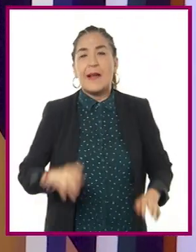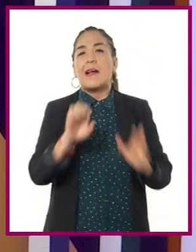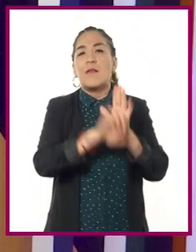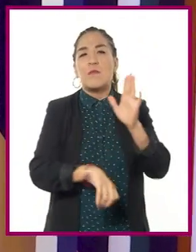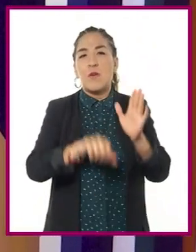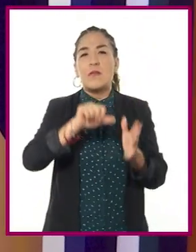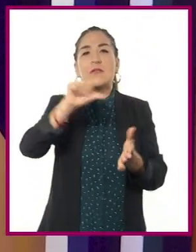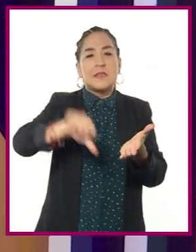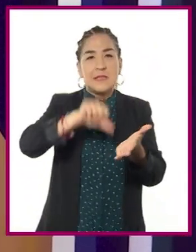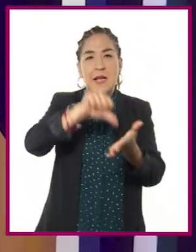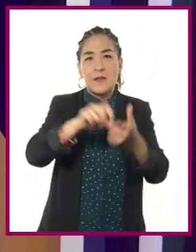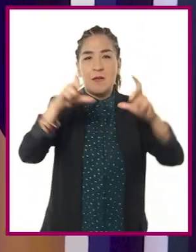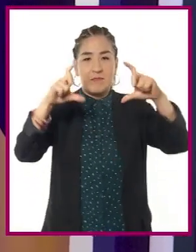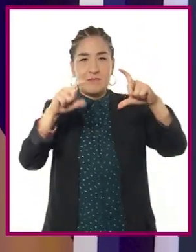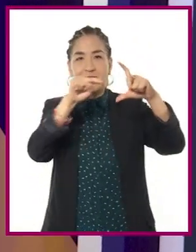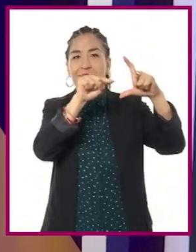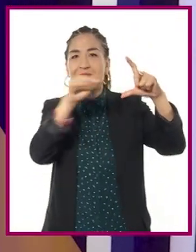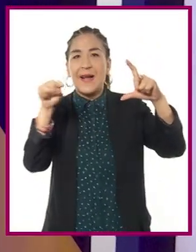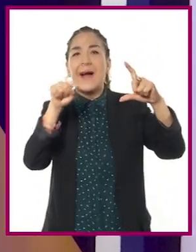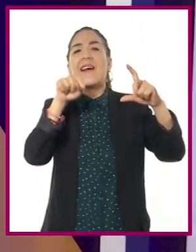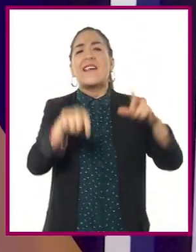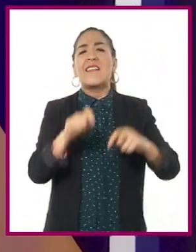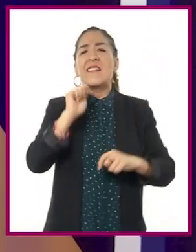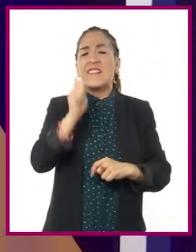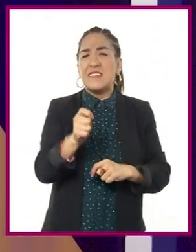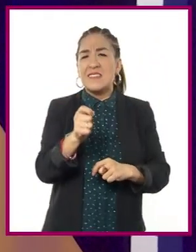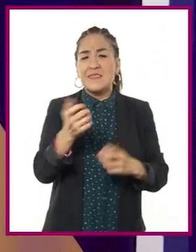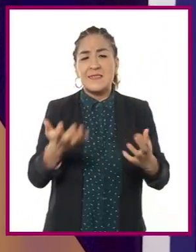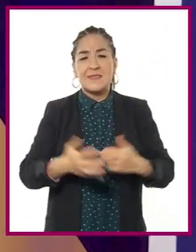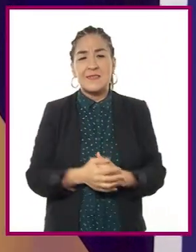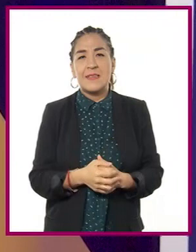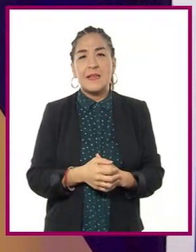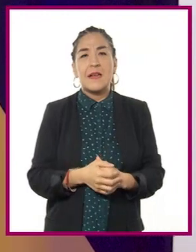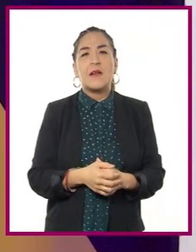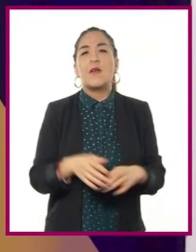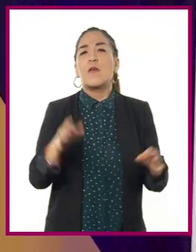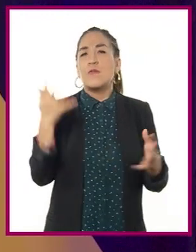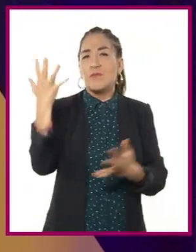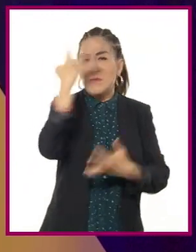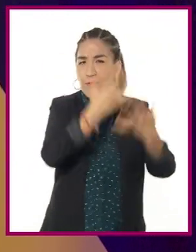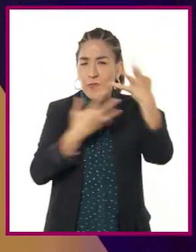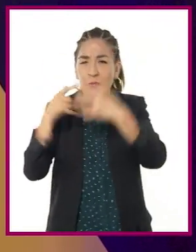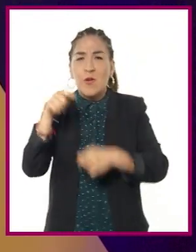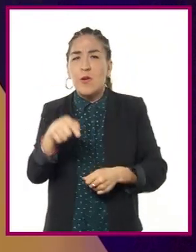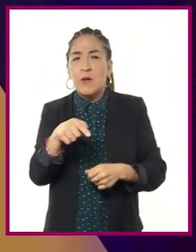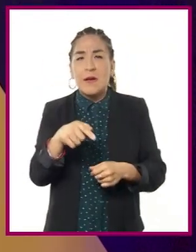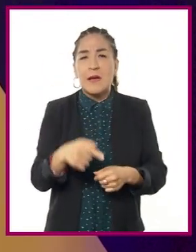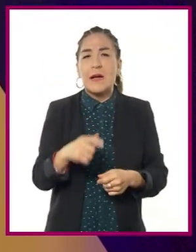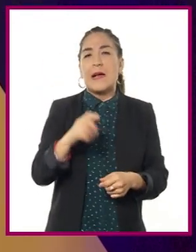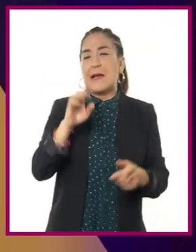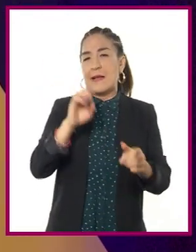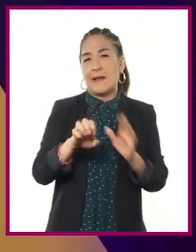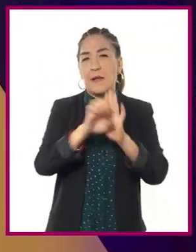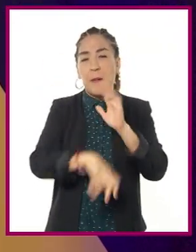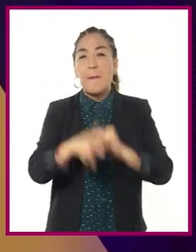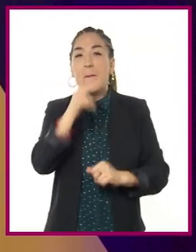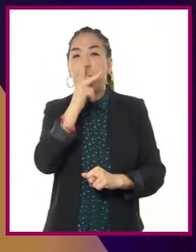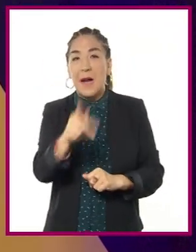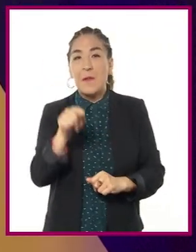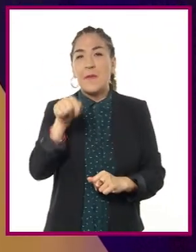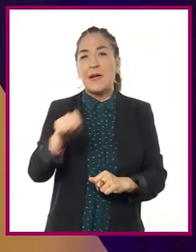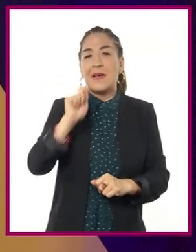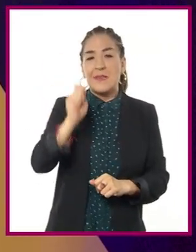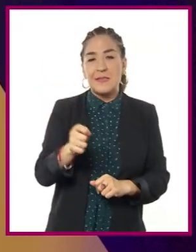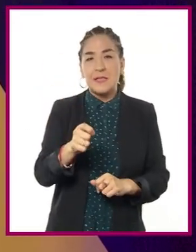centro. Pero esta confusión no debe tener lugar, pues mientras un concepto se refiere a